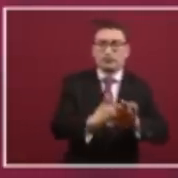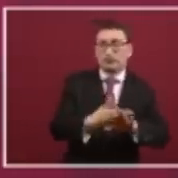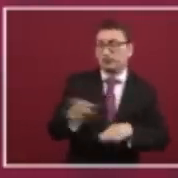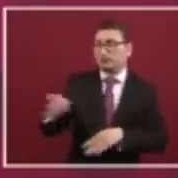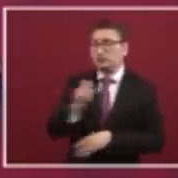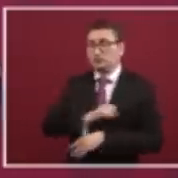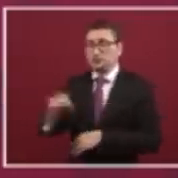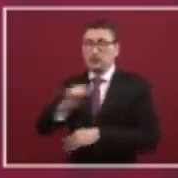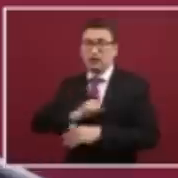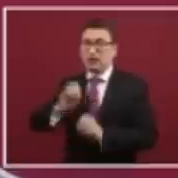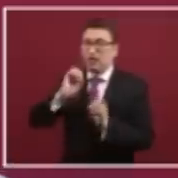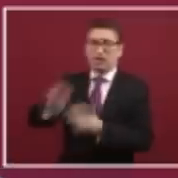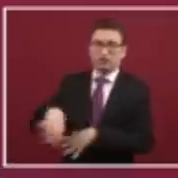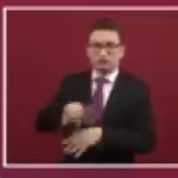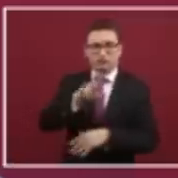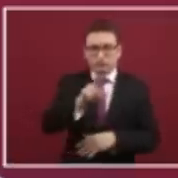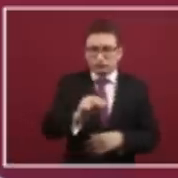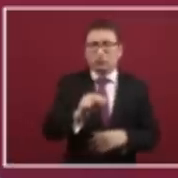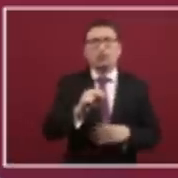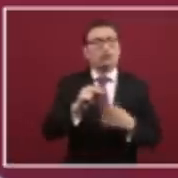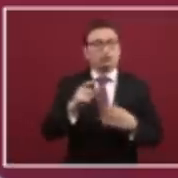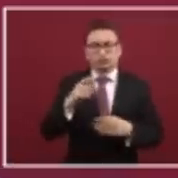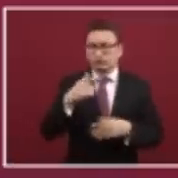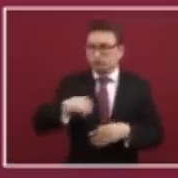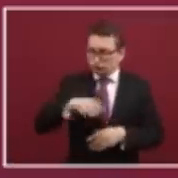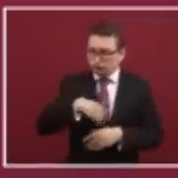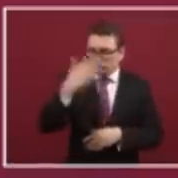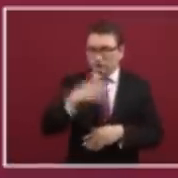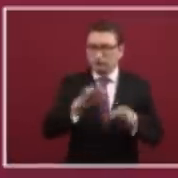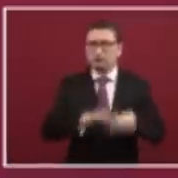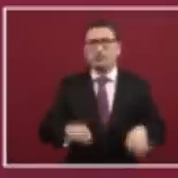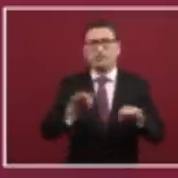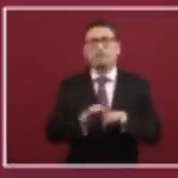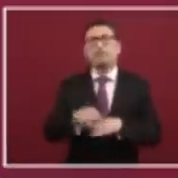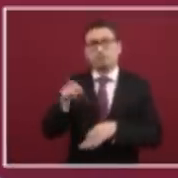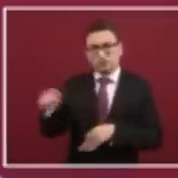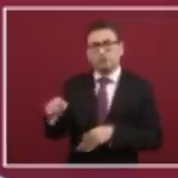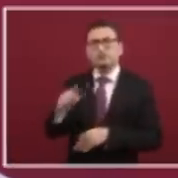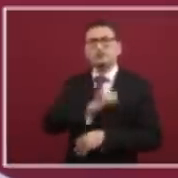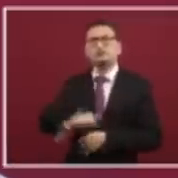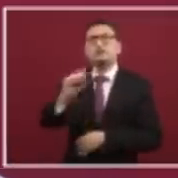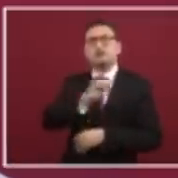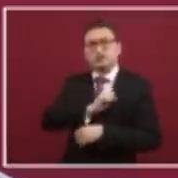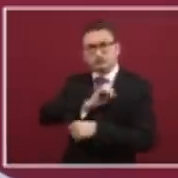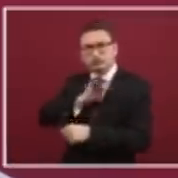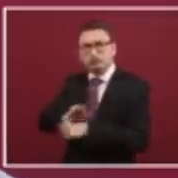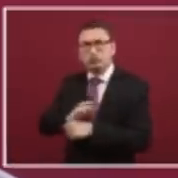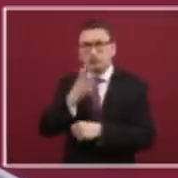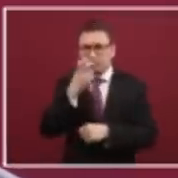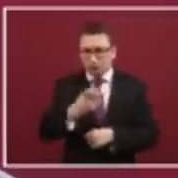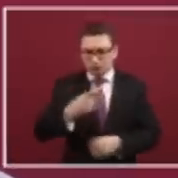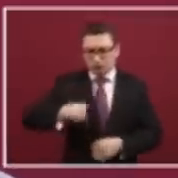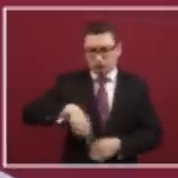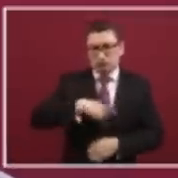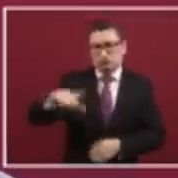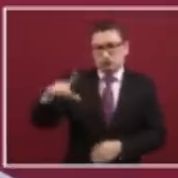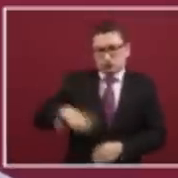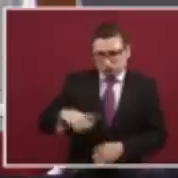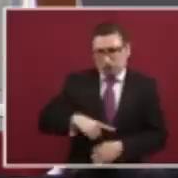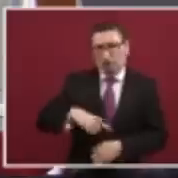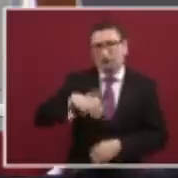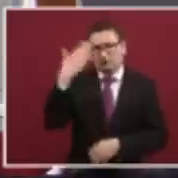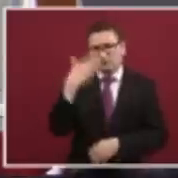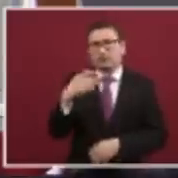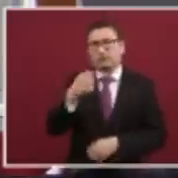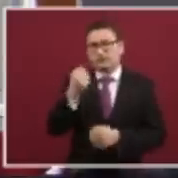caso. Para nosotros es indispensable proteger la salud, esa es la obligación de nuestro gobierno a través de la Secretaría